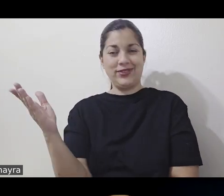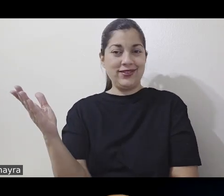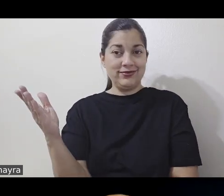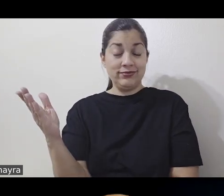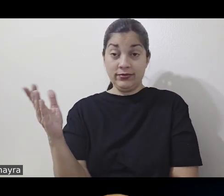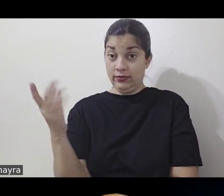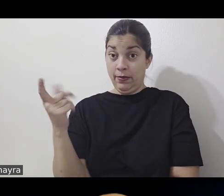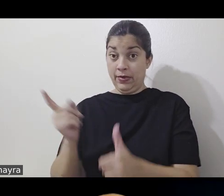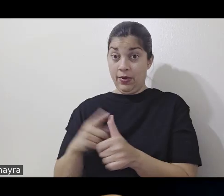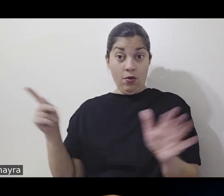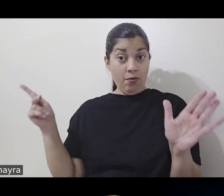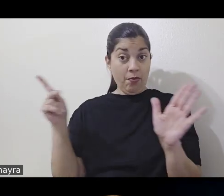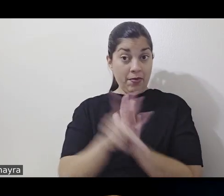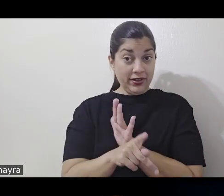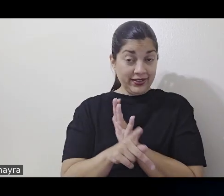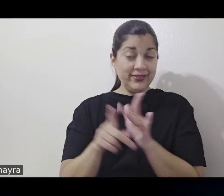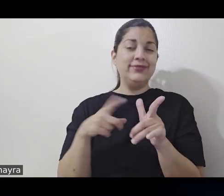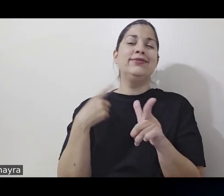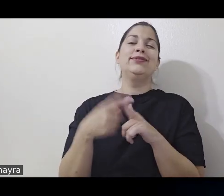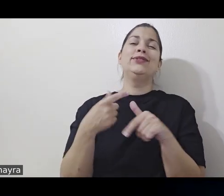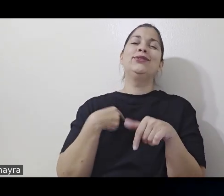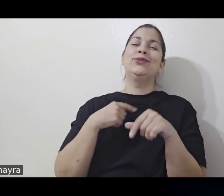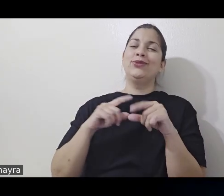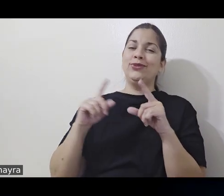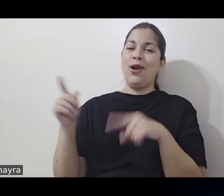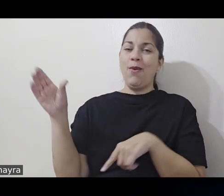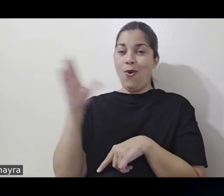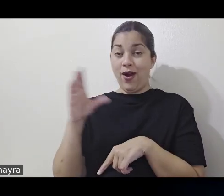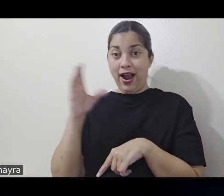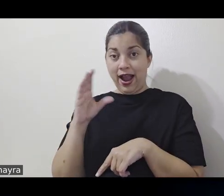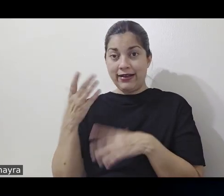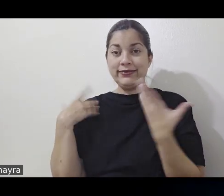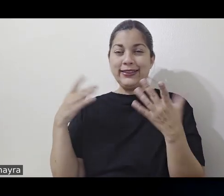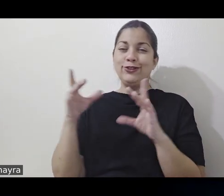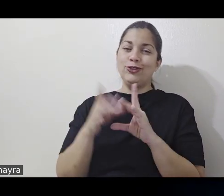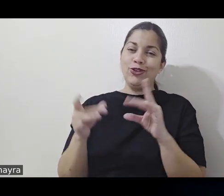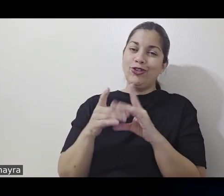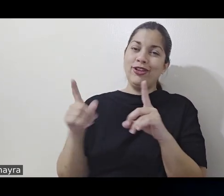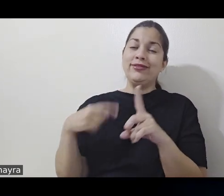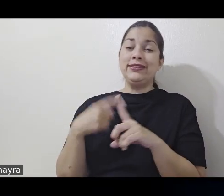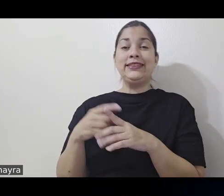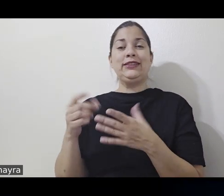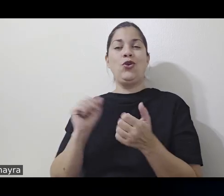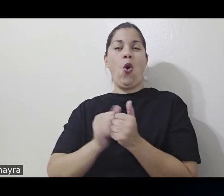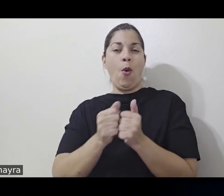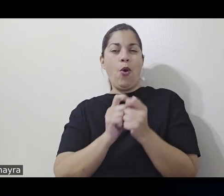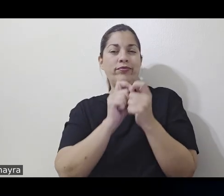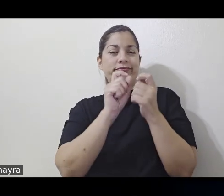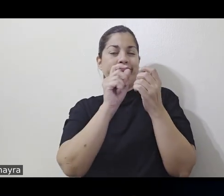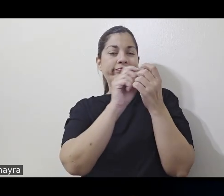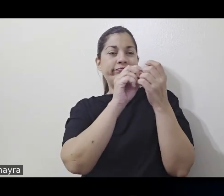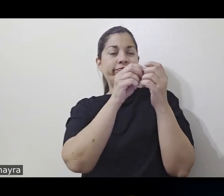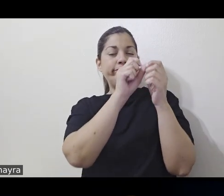un asesinato. Y ahí tuve que ir a buscar aspectos históricos de lo que es la talla de santos y cómo empatar